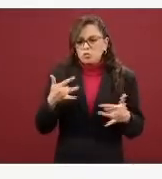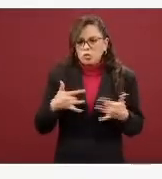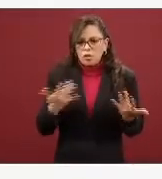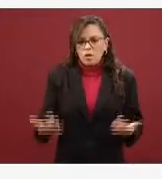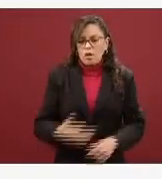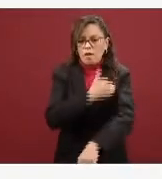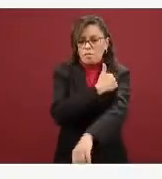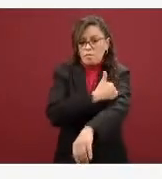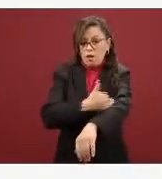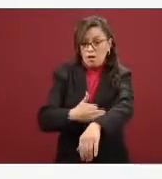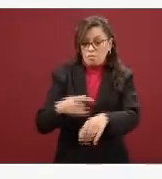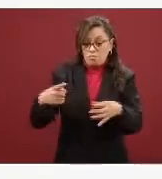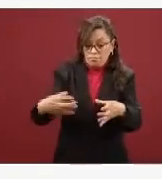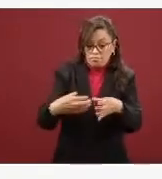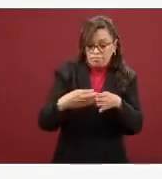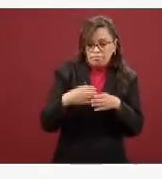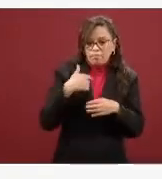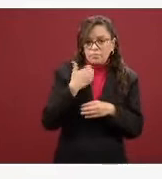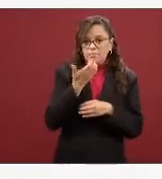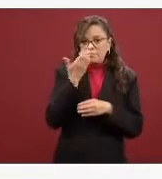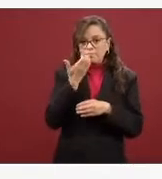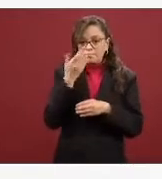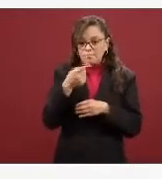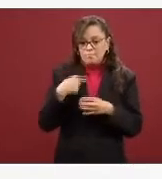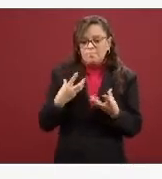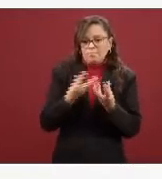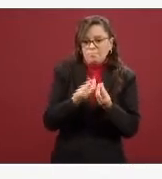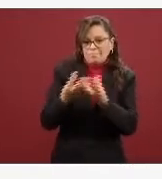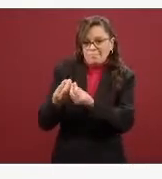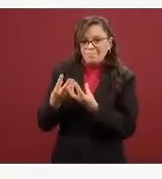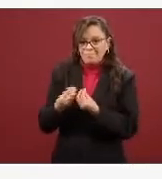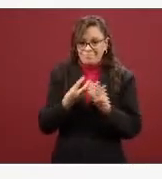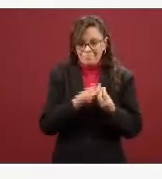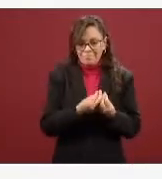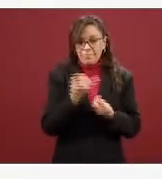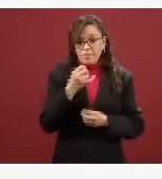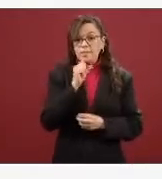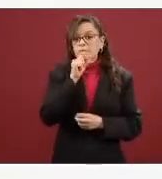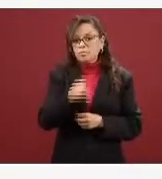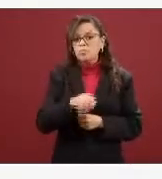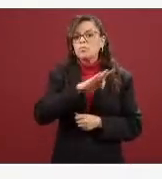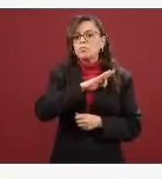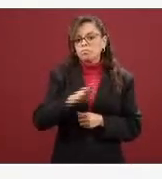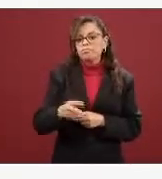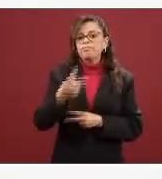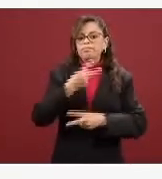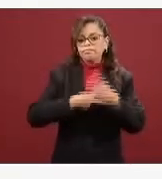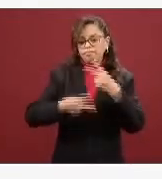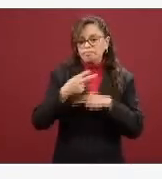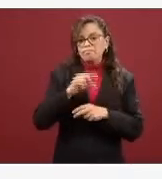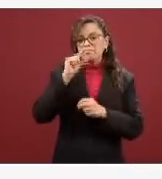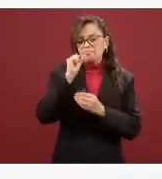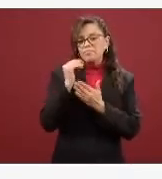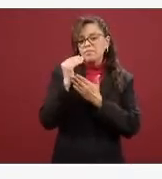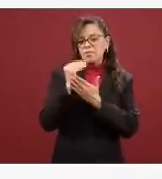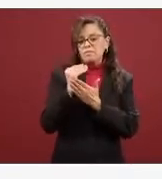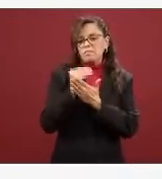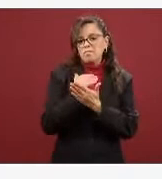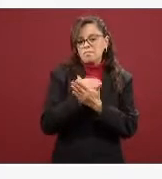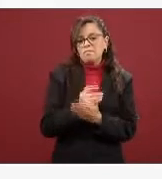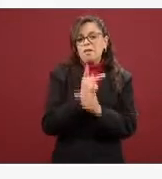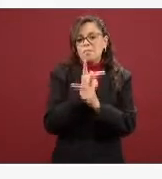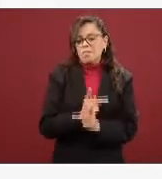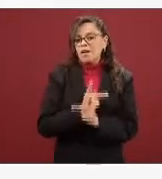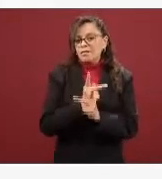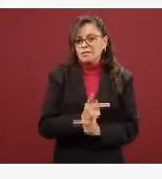la que vamos a convivir. Puede inclusive a generar que empecemos a tener una disminución en nuestra tolerancia, y eso puede